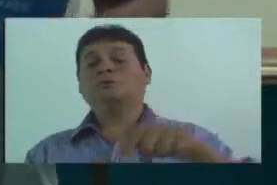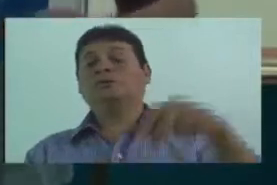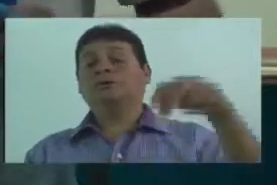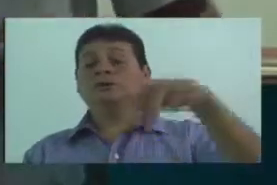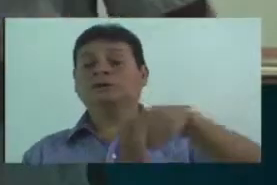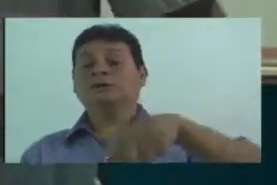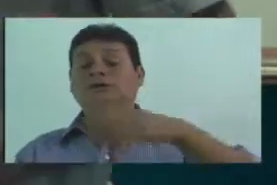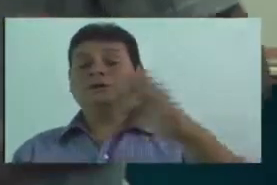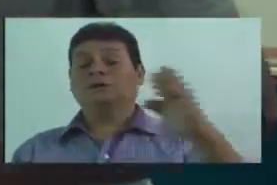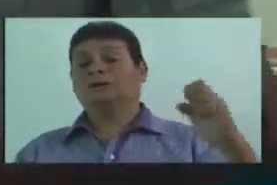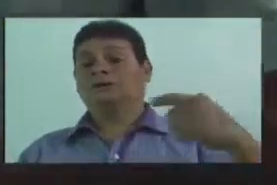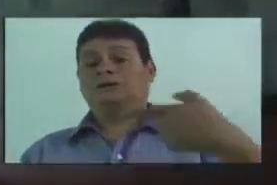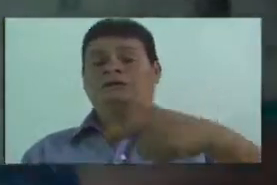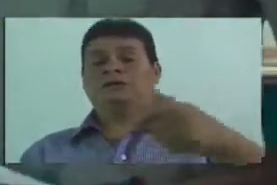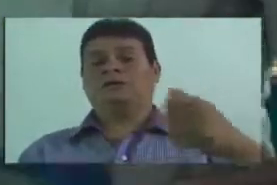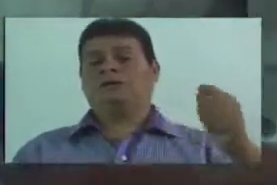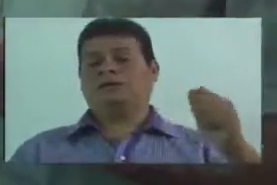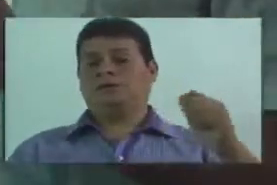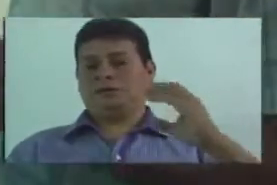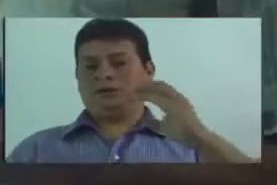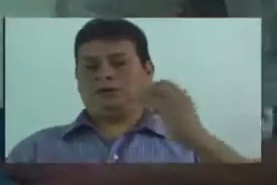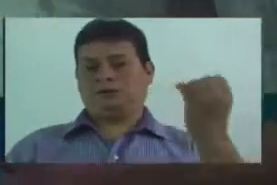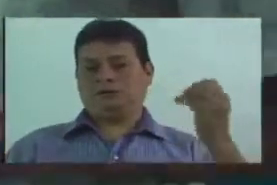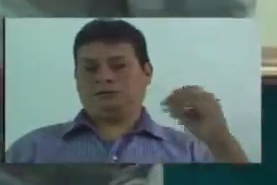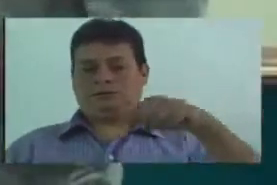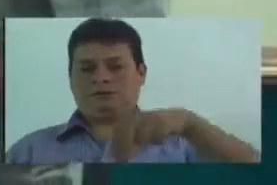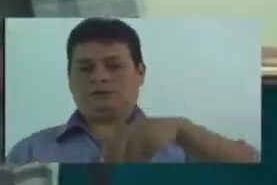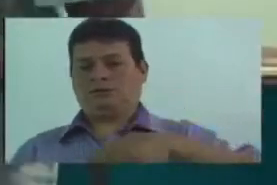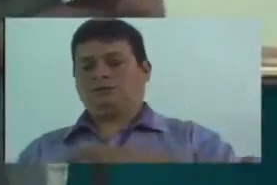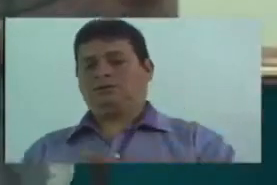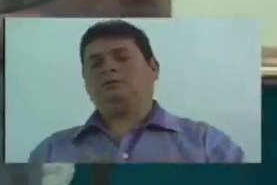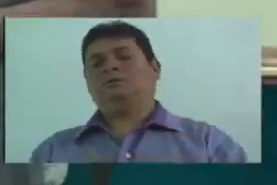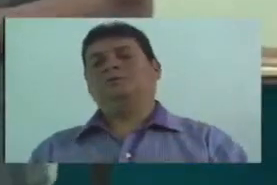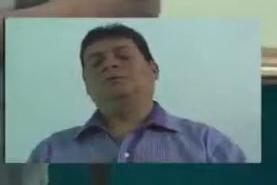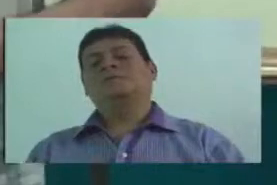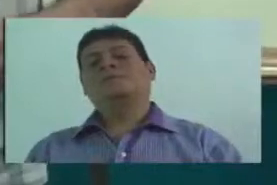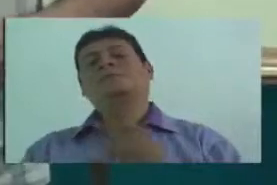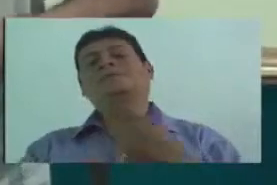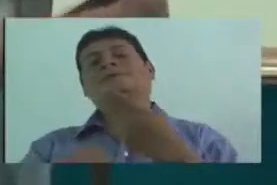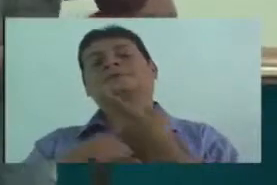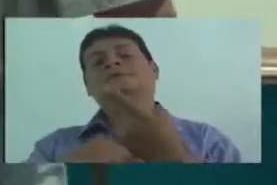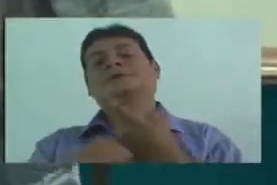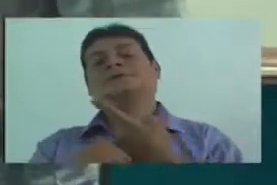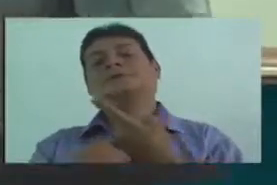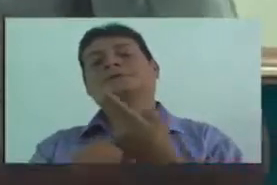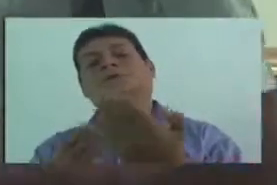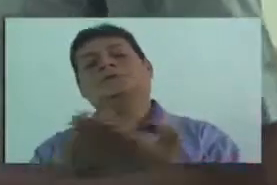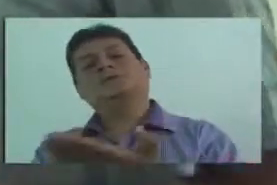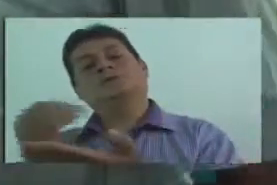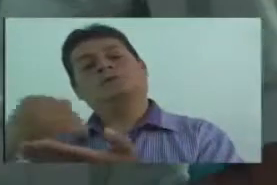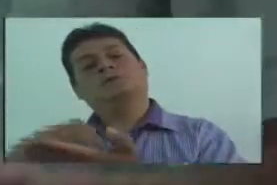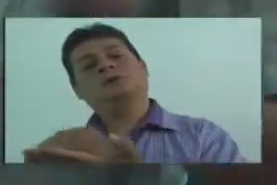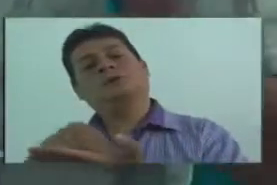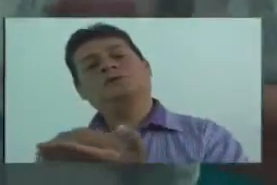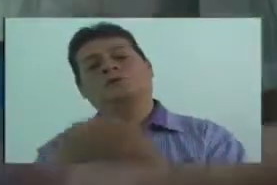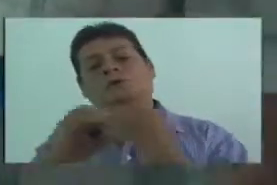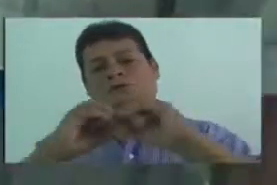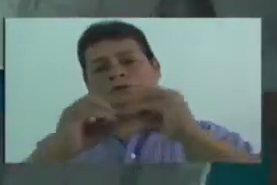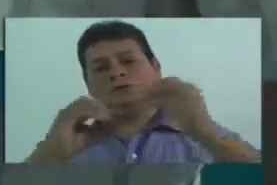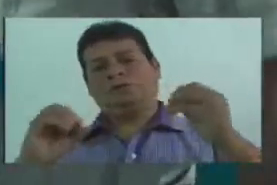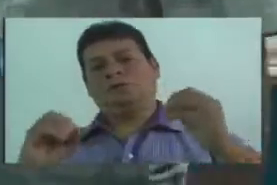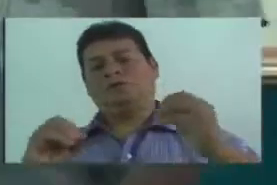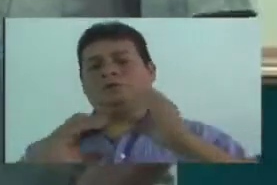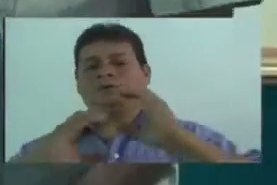Vamos a ver a continuación cómo se clasifican estos enunciados. Lo primero, tenemos una información que dice: la